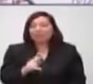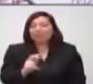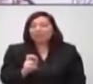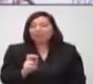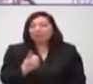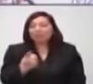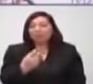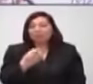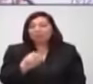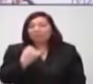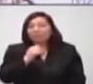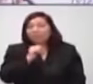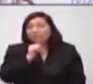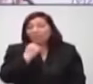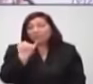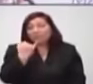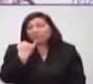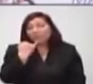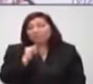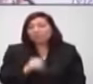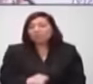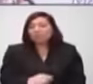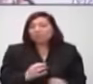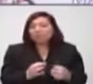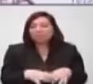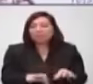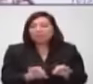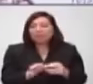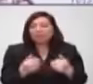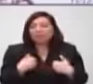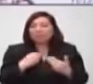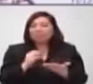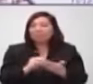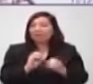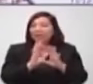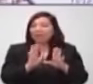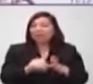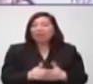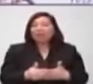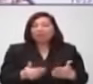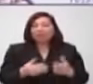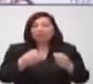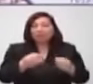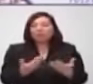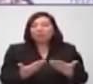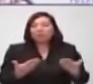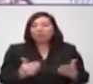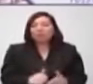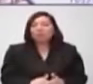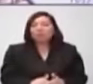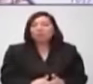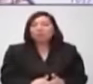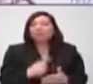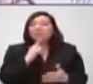creo que lo hacen por desinformación y no por mala voluntad. Entonces creo que es importante que tengamos claridades antes de afirmar cosas, y